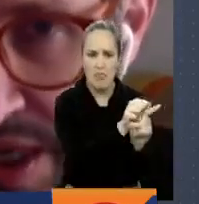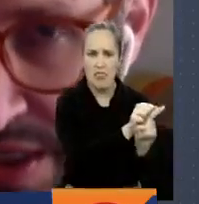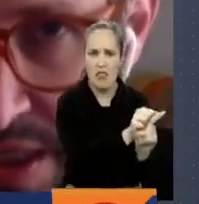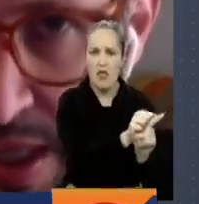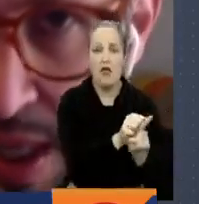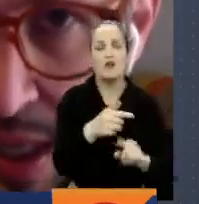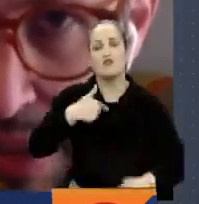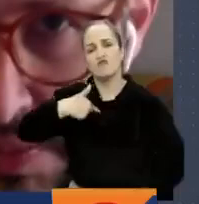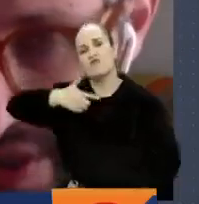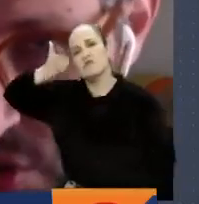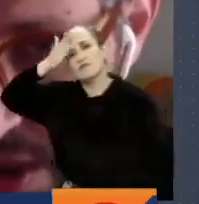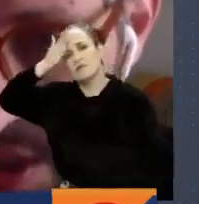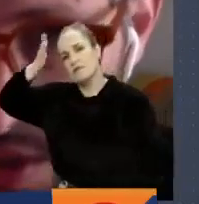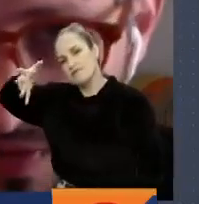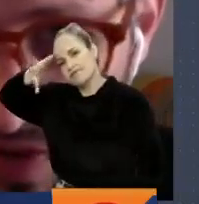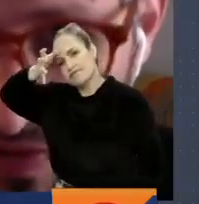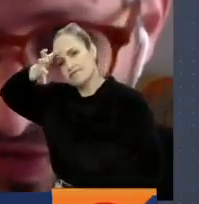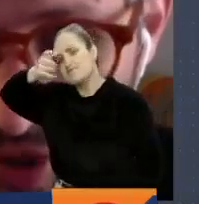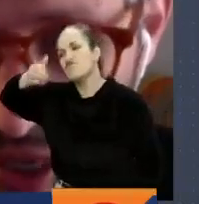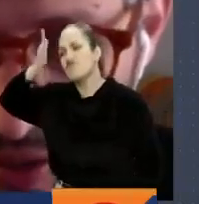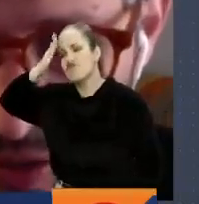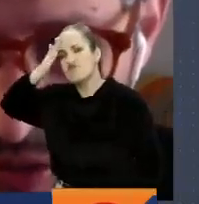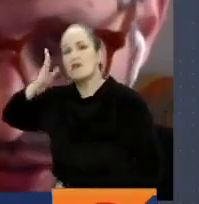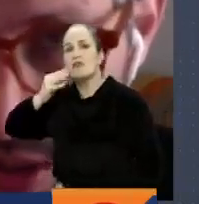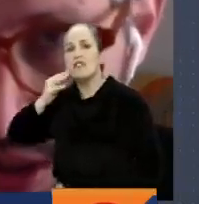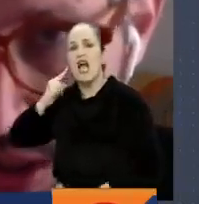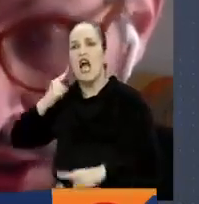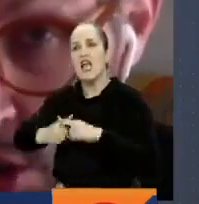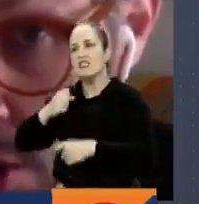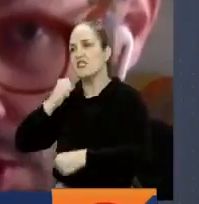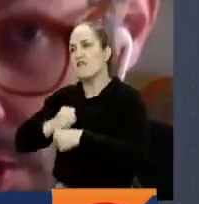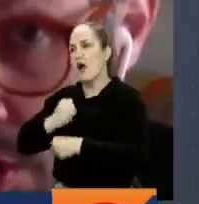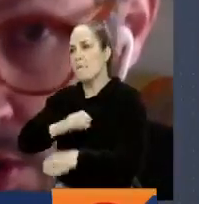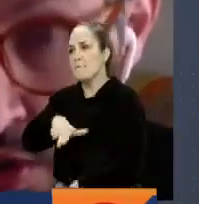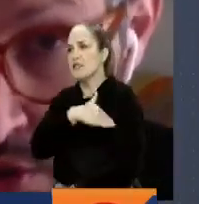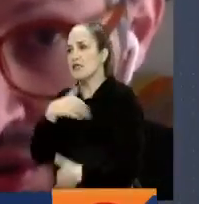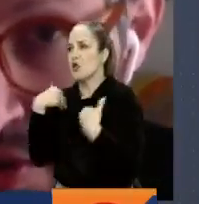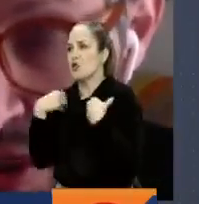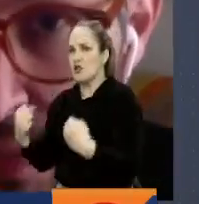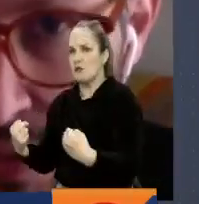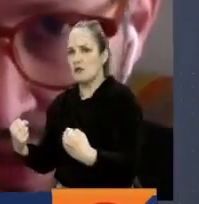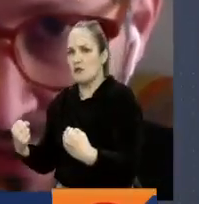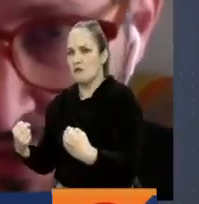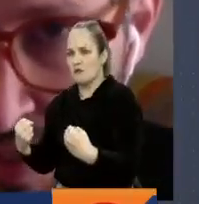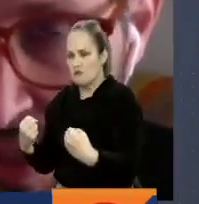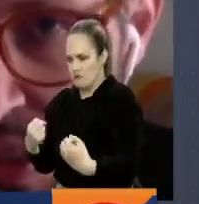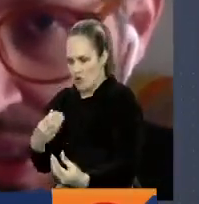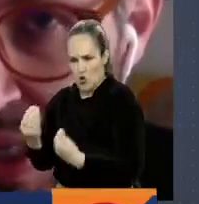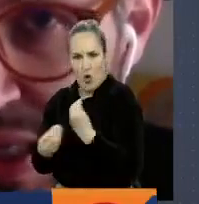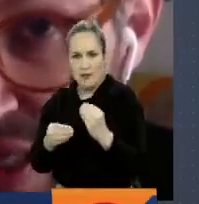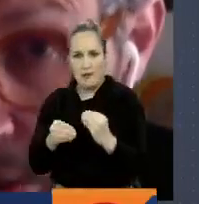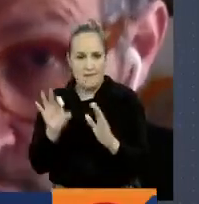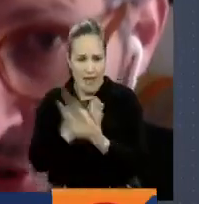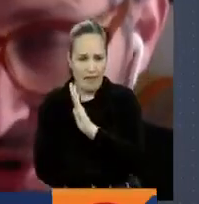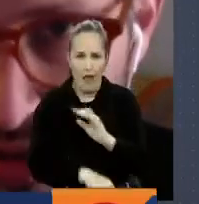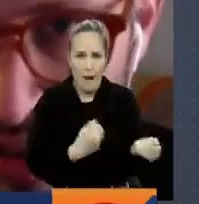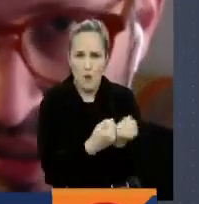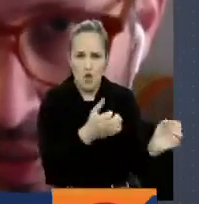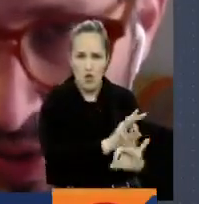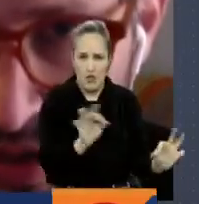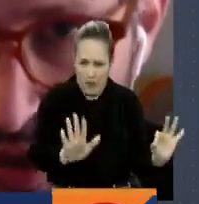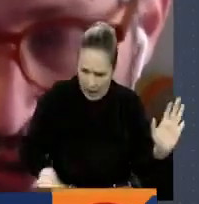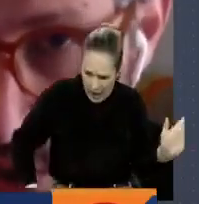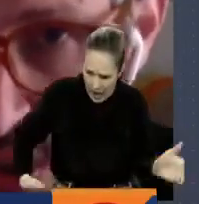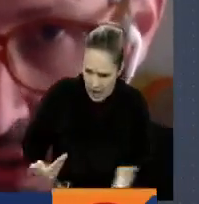una autoridad personas que cuando fueron funcionarios no no no hicieron nada por una reforma que incluso